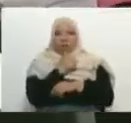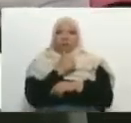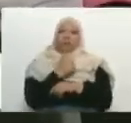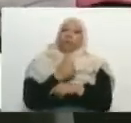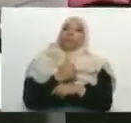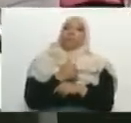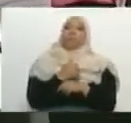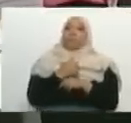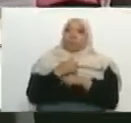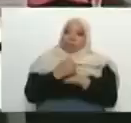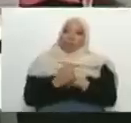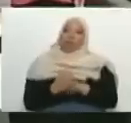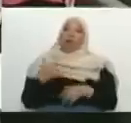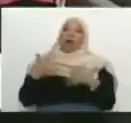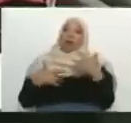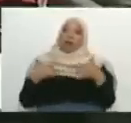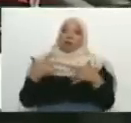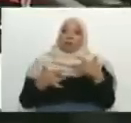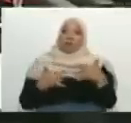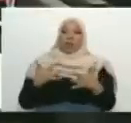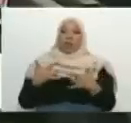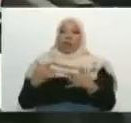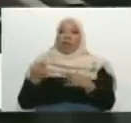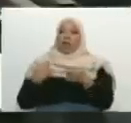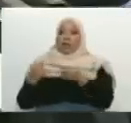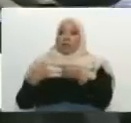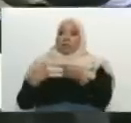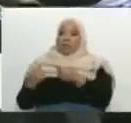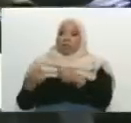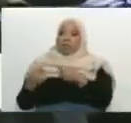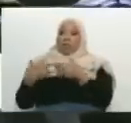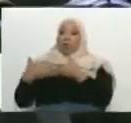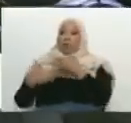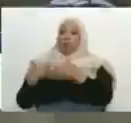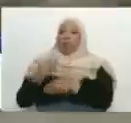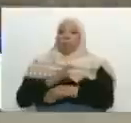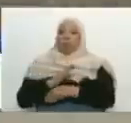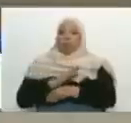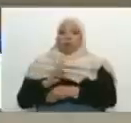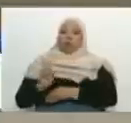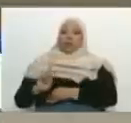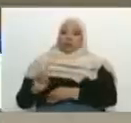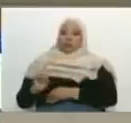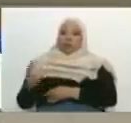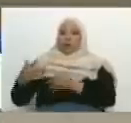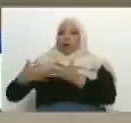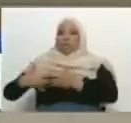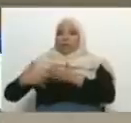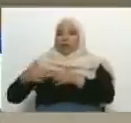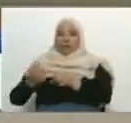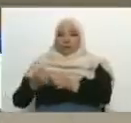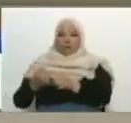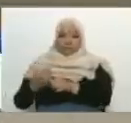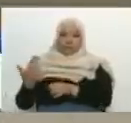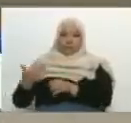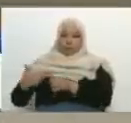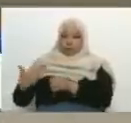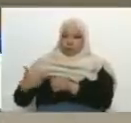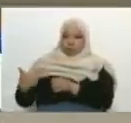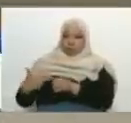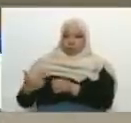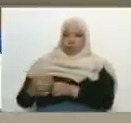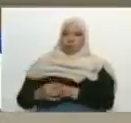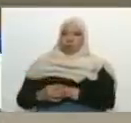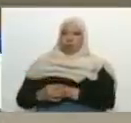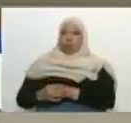extraterritorial sobre activos del pueblo venezolano. En este caso, sobre un